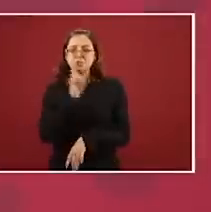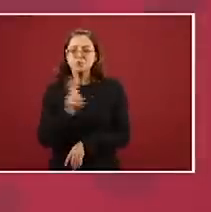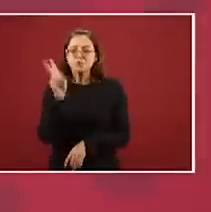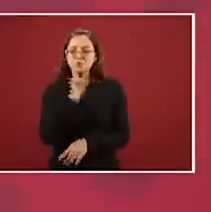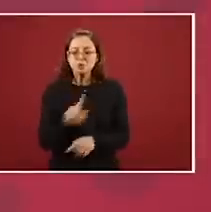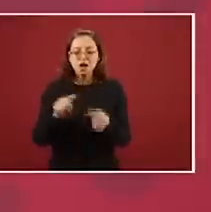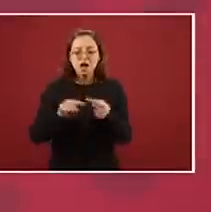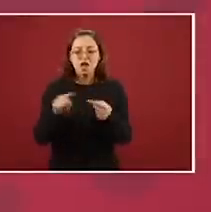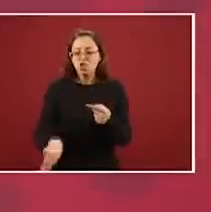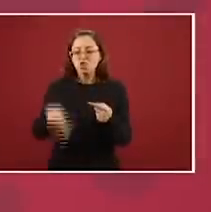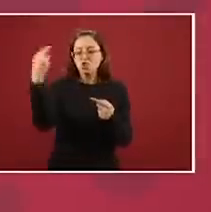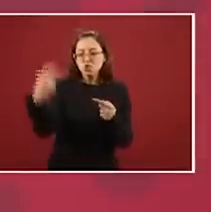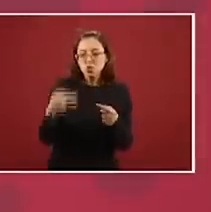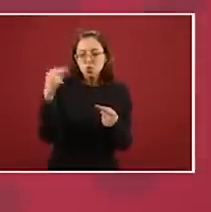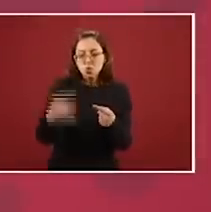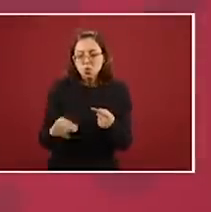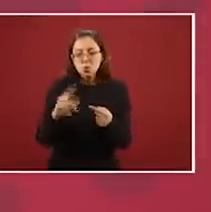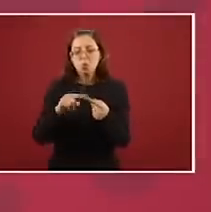nombre.